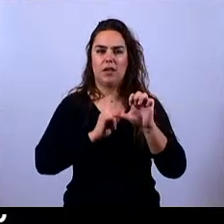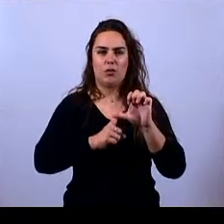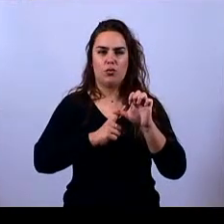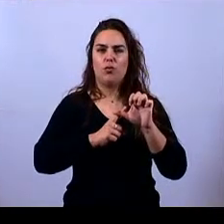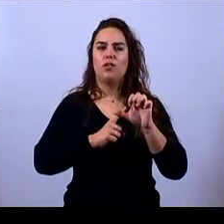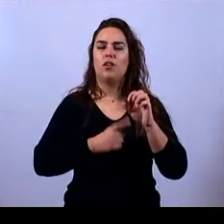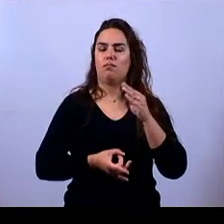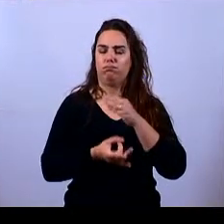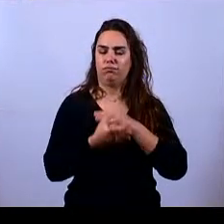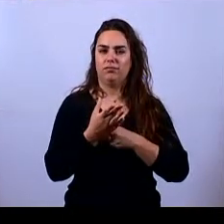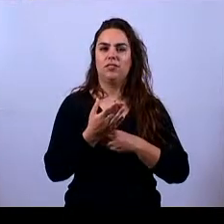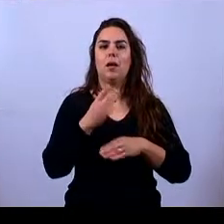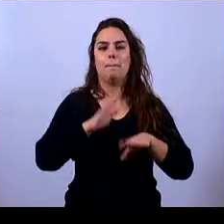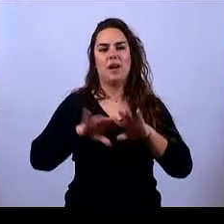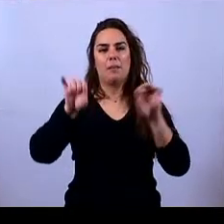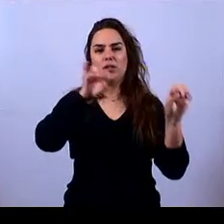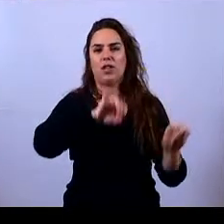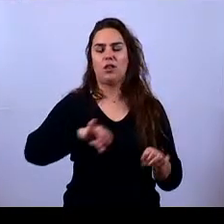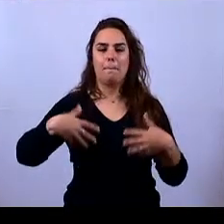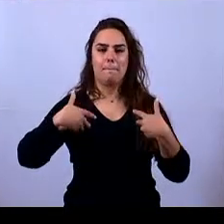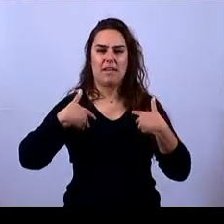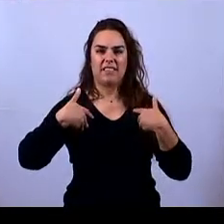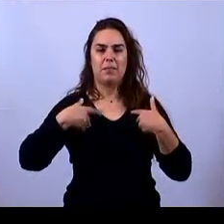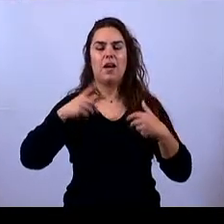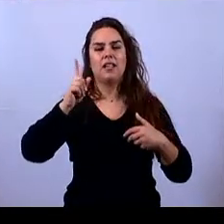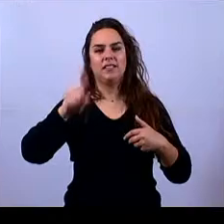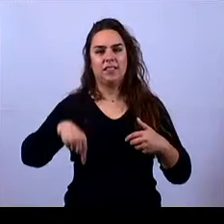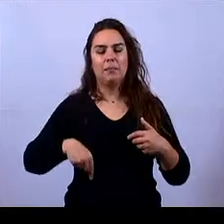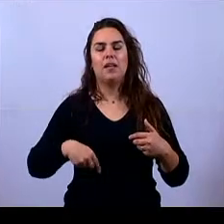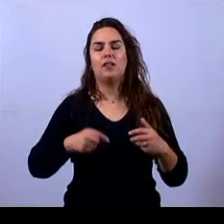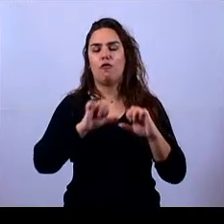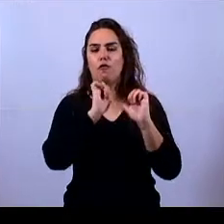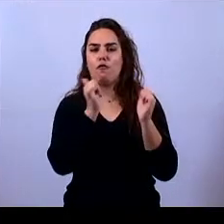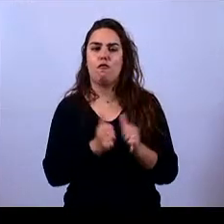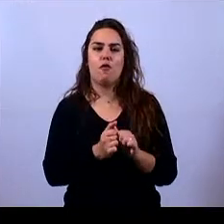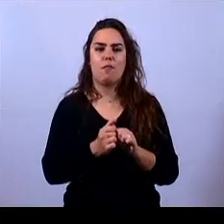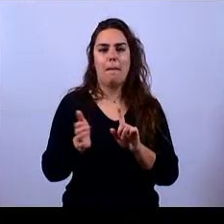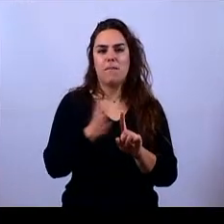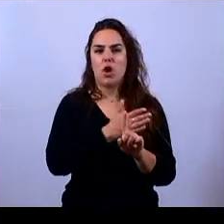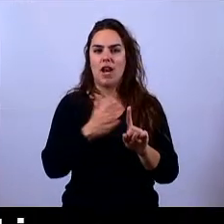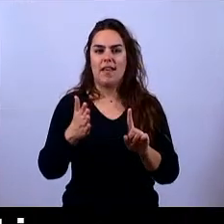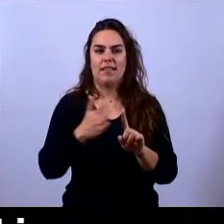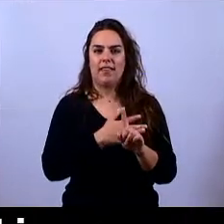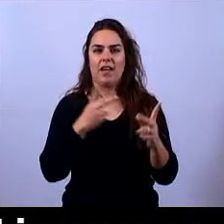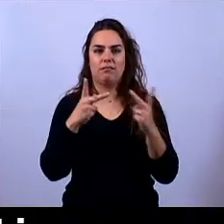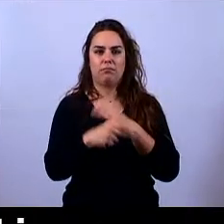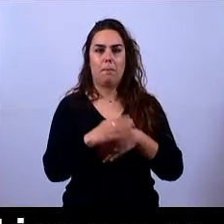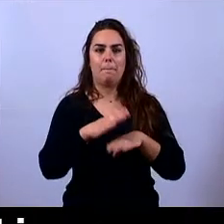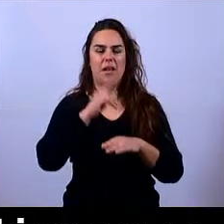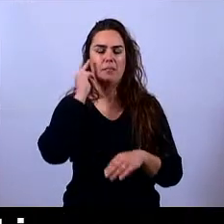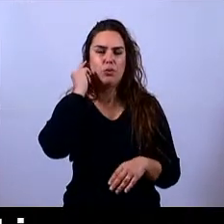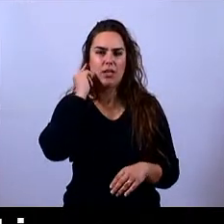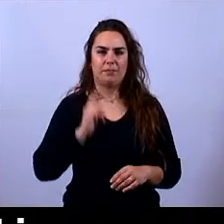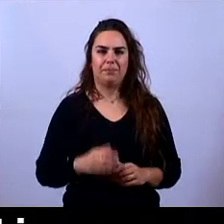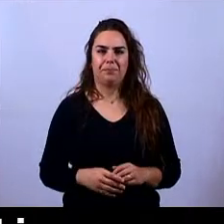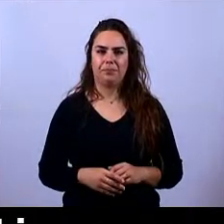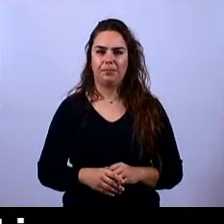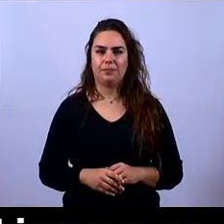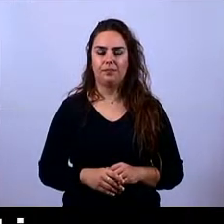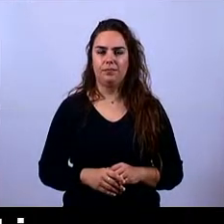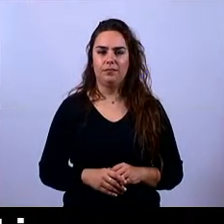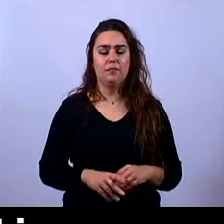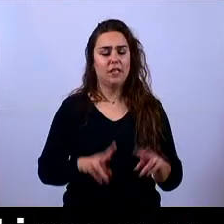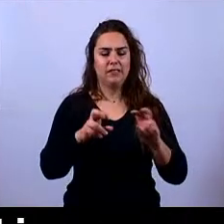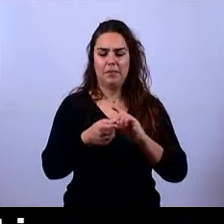con la protección de las víctimas y la erradicación de cualquier forma de violencia hacia la mujer.